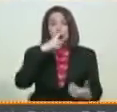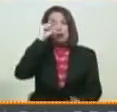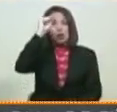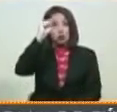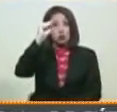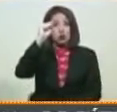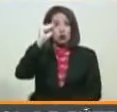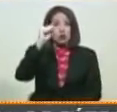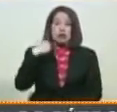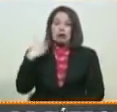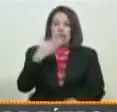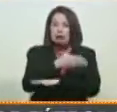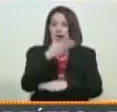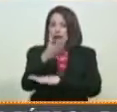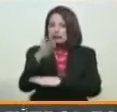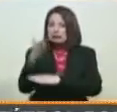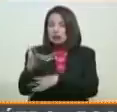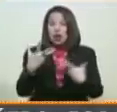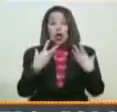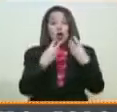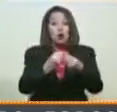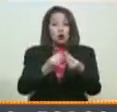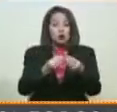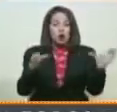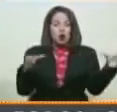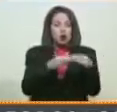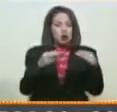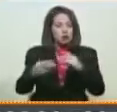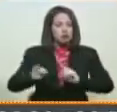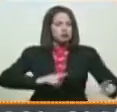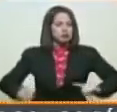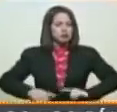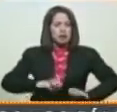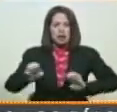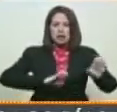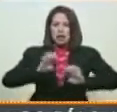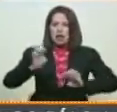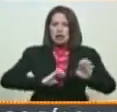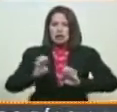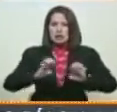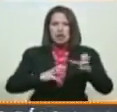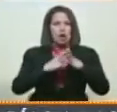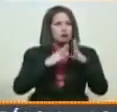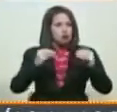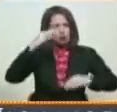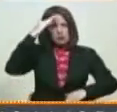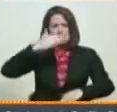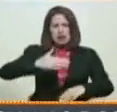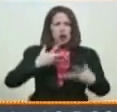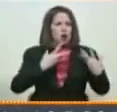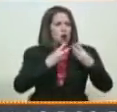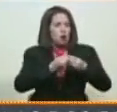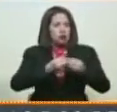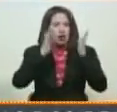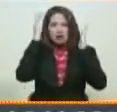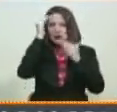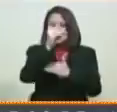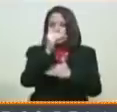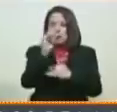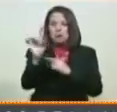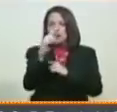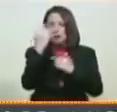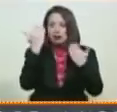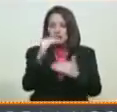ir al territorio acompañado del Comando Estratégico Operacional, los comandantes de SODI, para abordar en esta primera fase, como